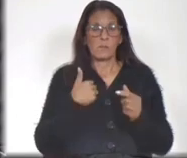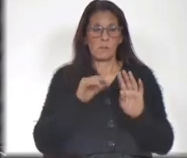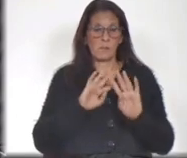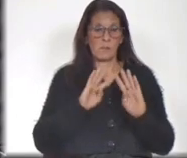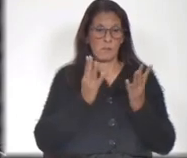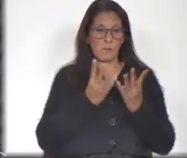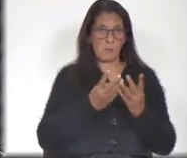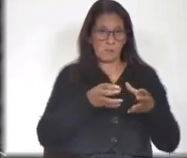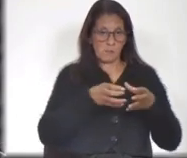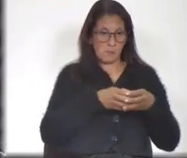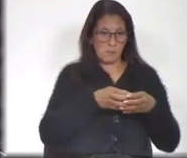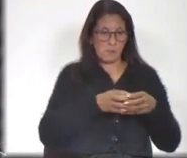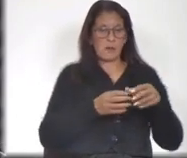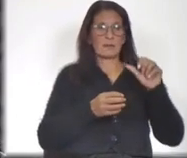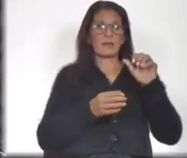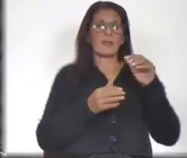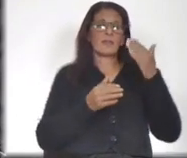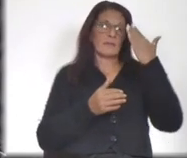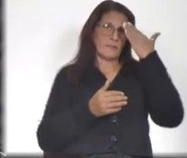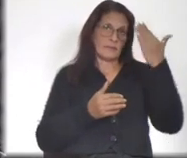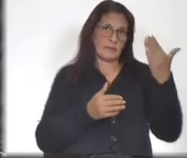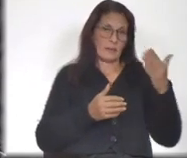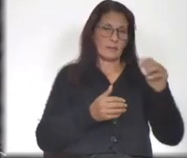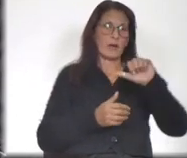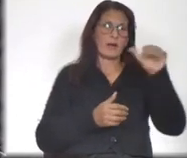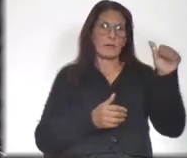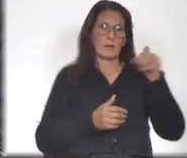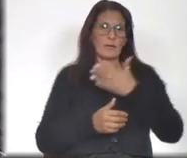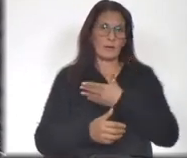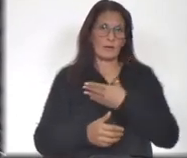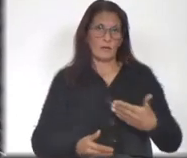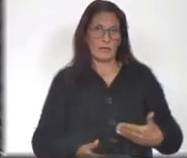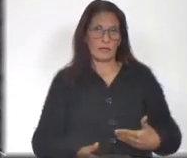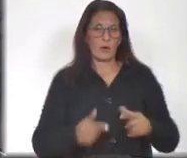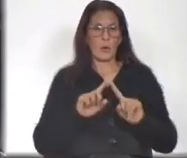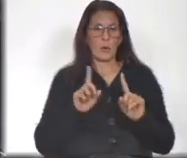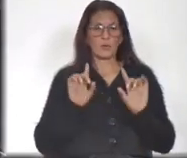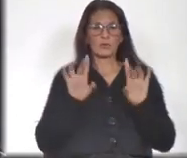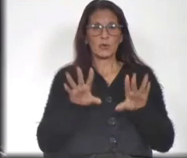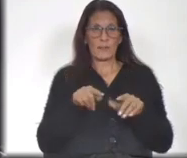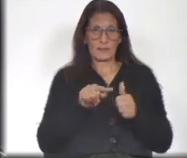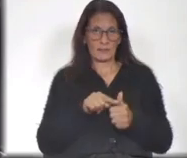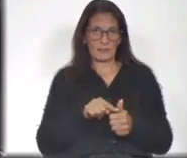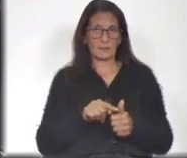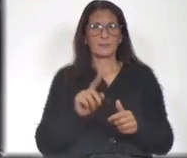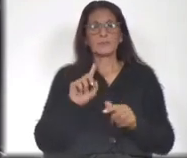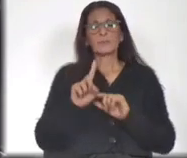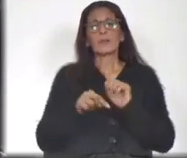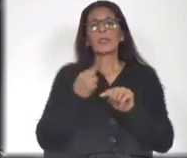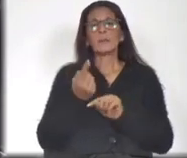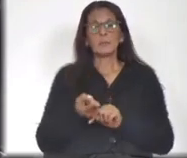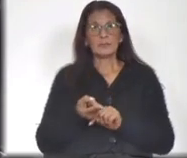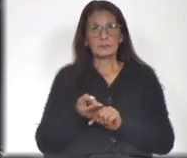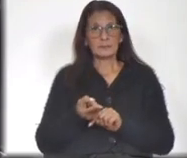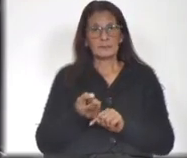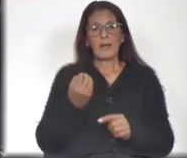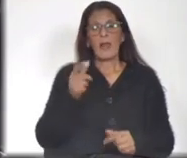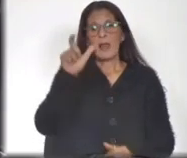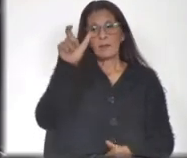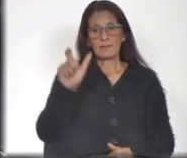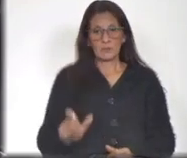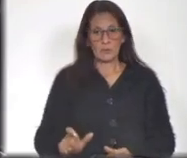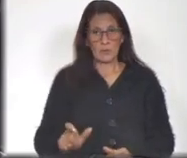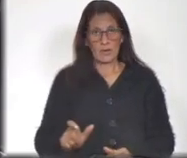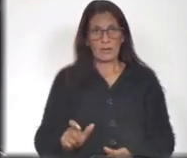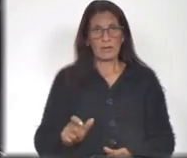coalición de derecha había ganado el gobierno. No solo eso, después que ya la persona en